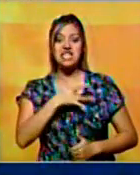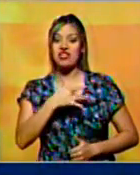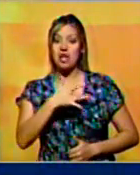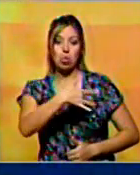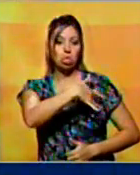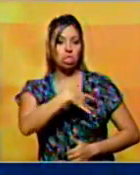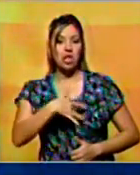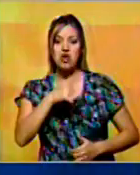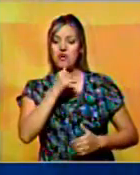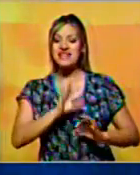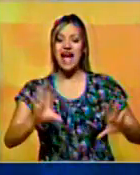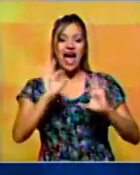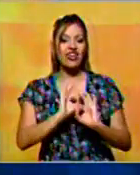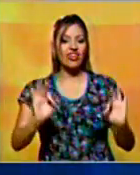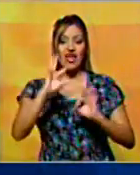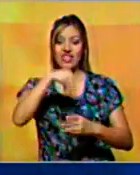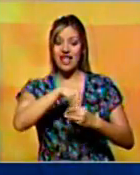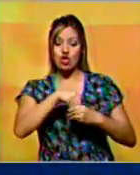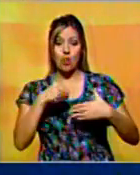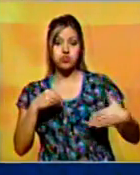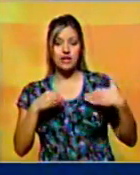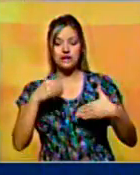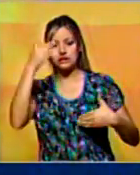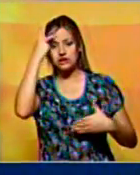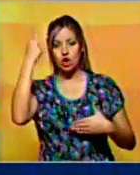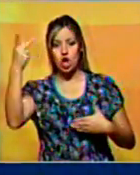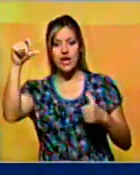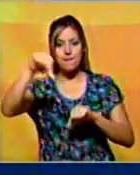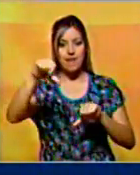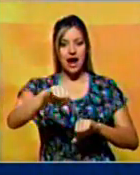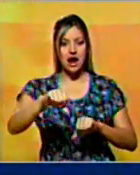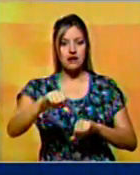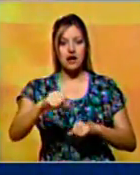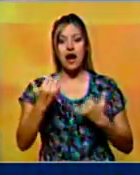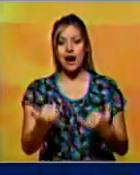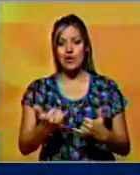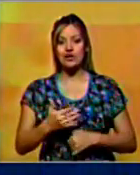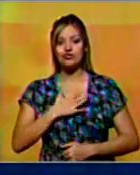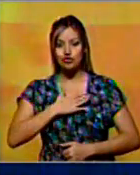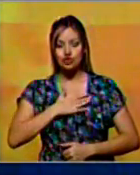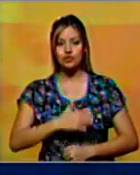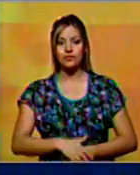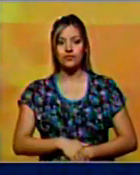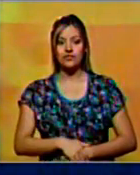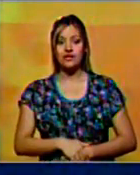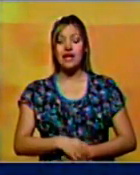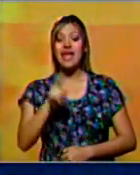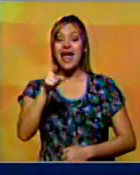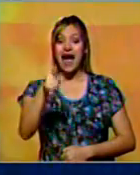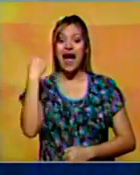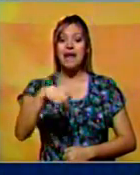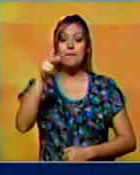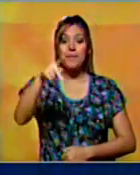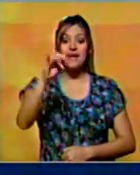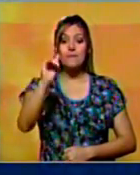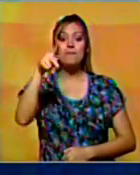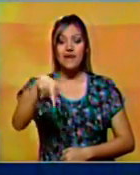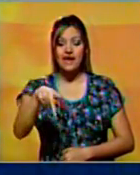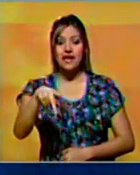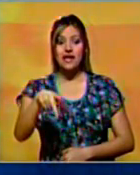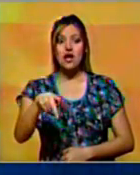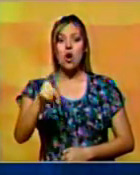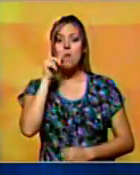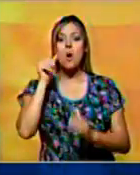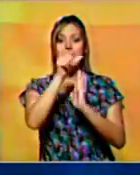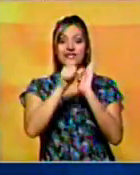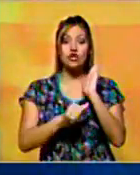no tengo músculo, no tengo nada, y un trauma psicológico bastante grande que me ha causado. No solo tenía prótesis PIP, el médico que la operó